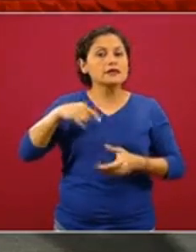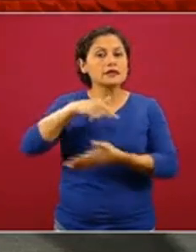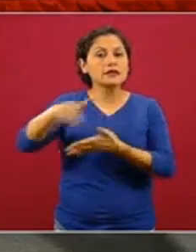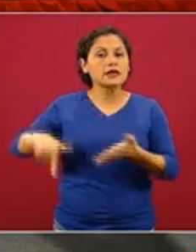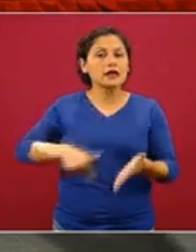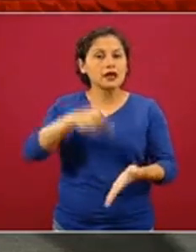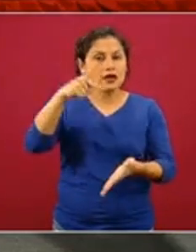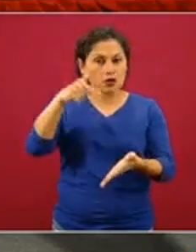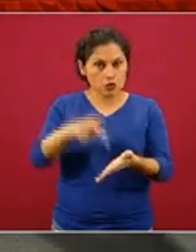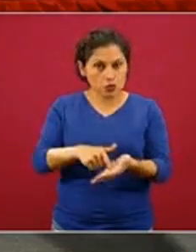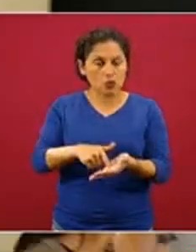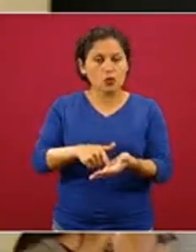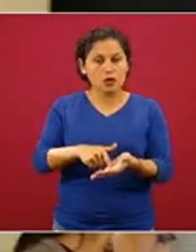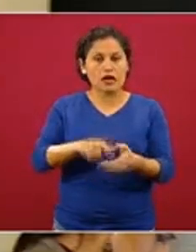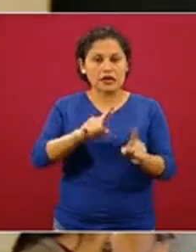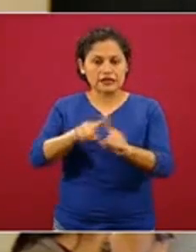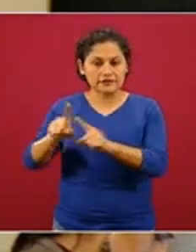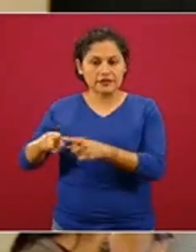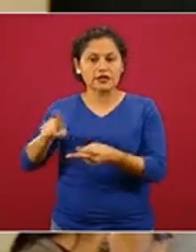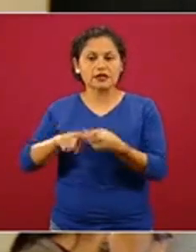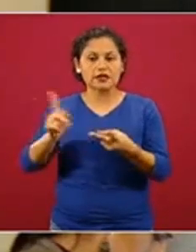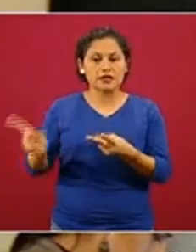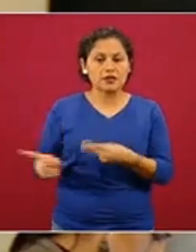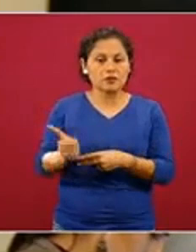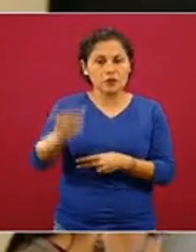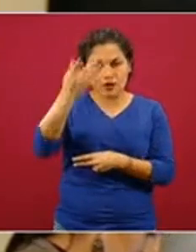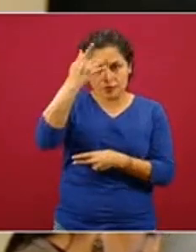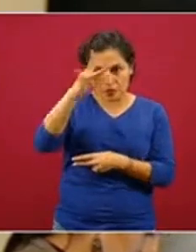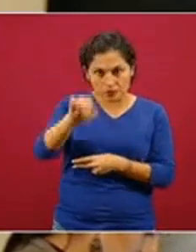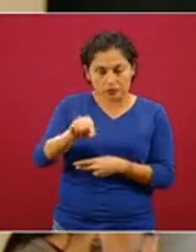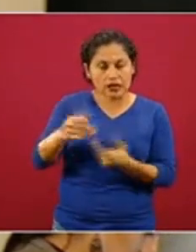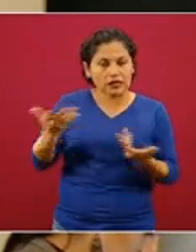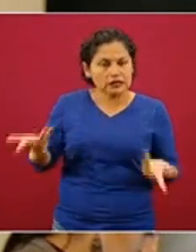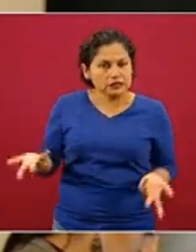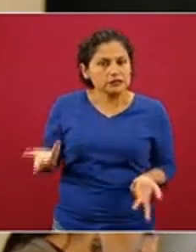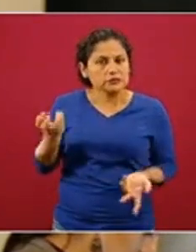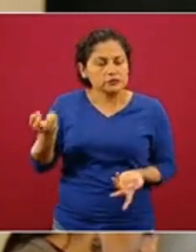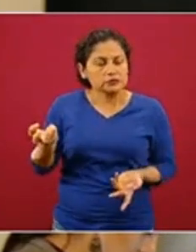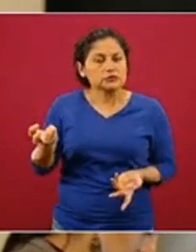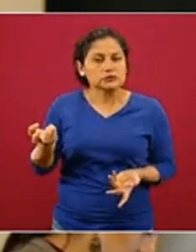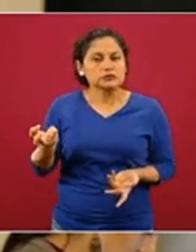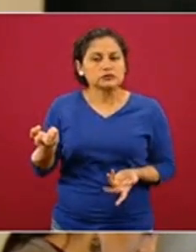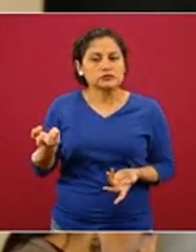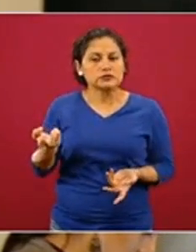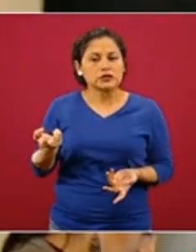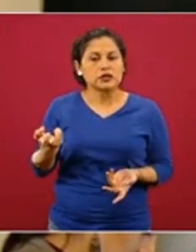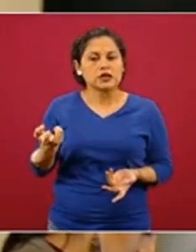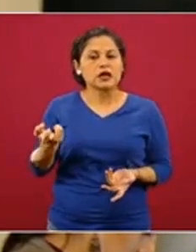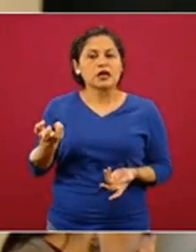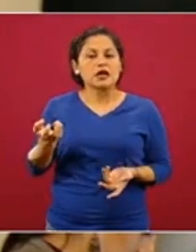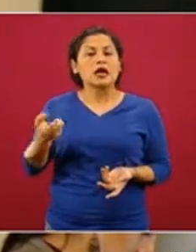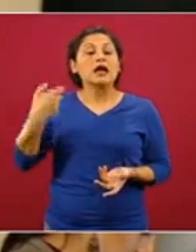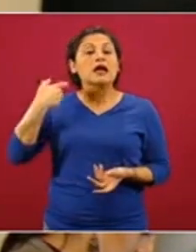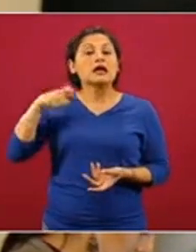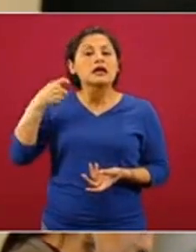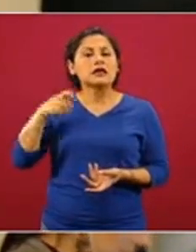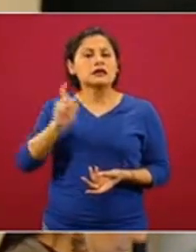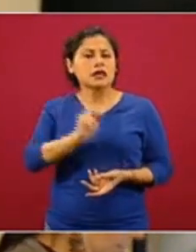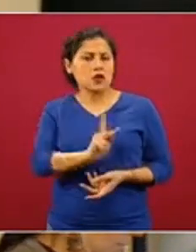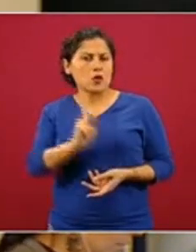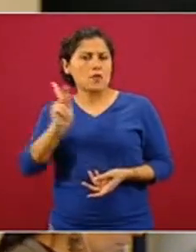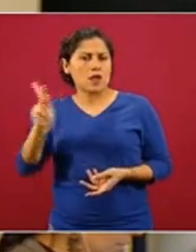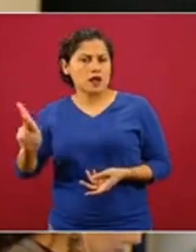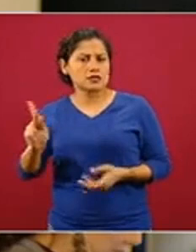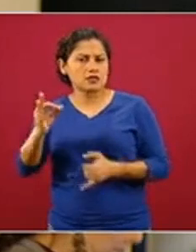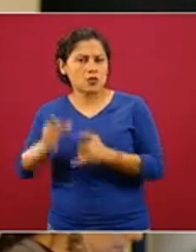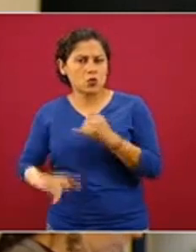hay pueblos mágicos. Es correcto. Y bueno, la tasa de contagio es muy parecida a la nacional.